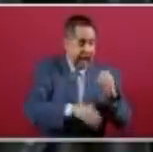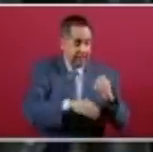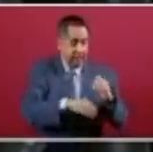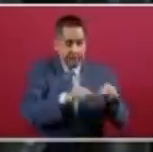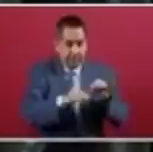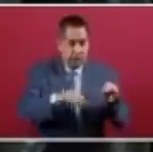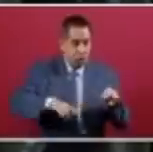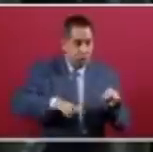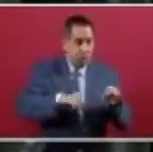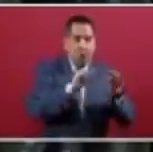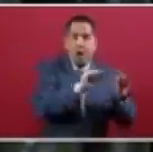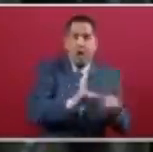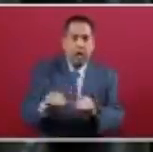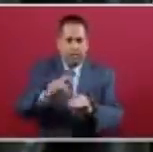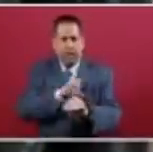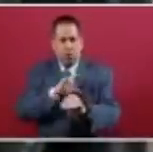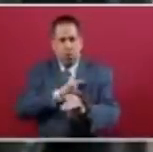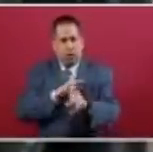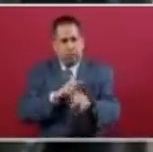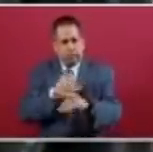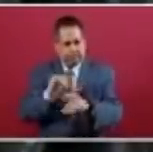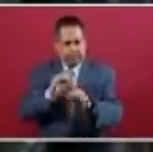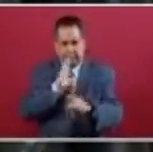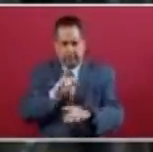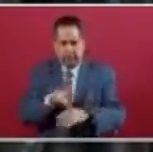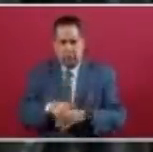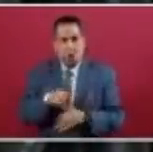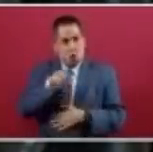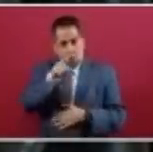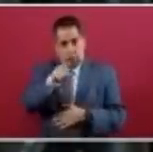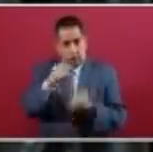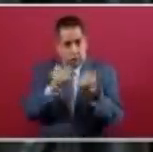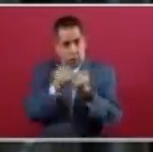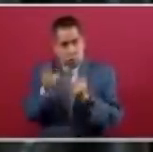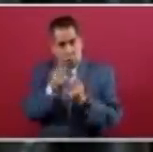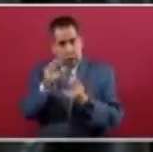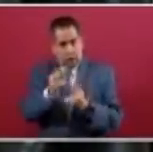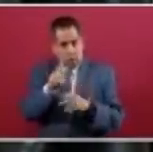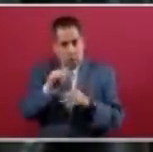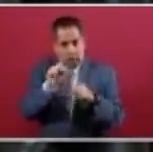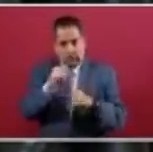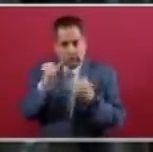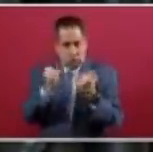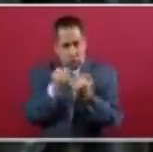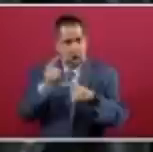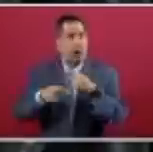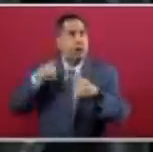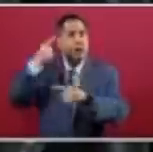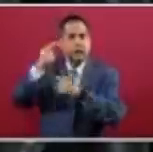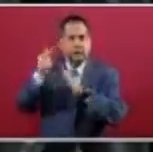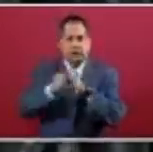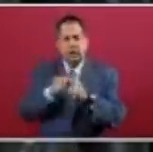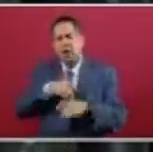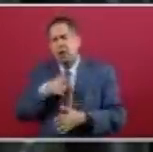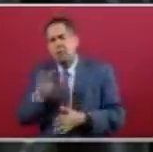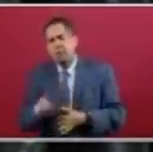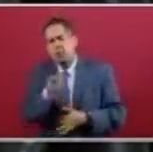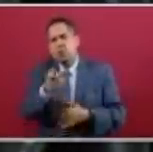privado. Ya nos dijo que usted no va a hacer algo similar cuando termine su sexenio. Entonces, la pregunta